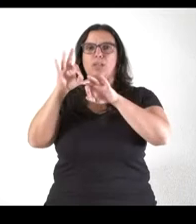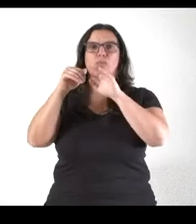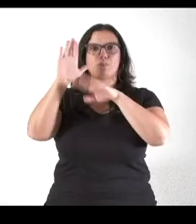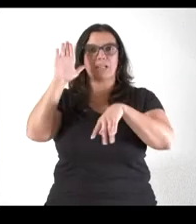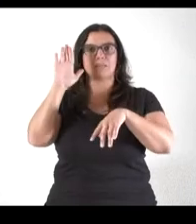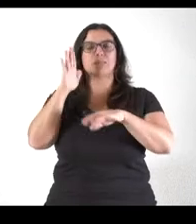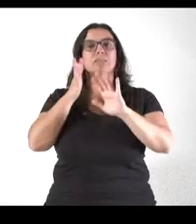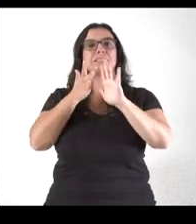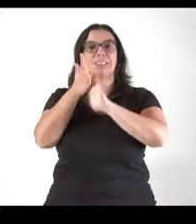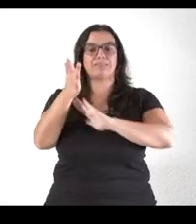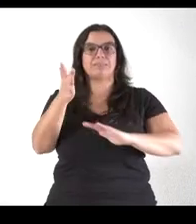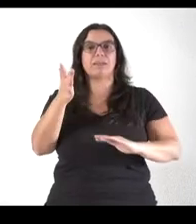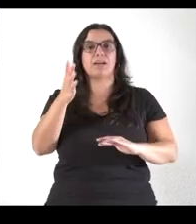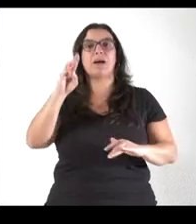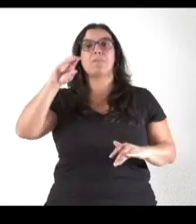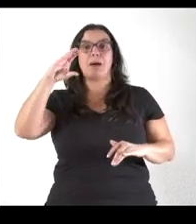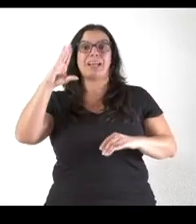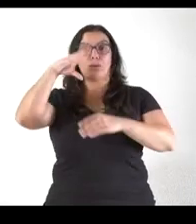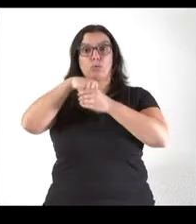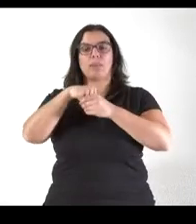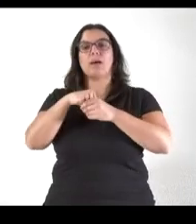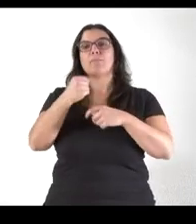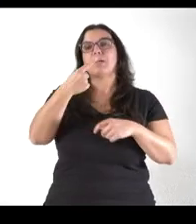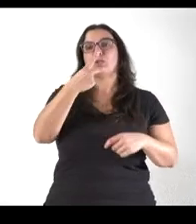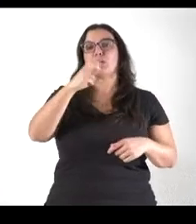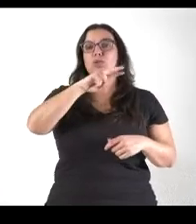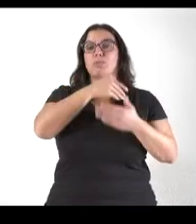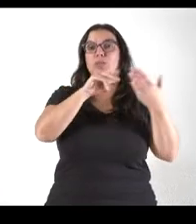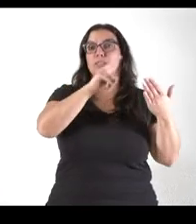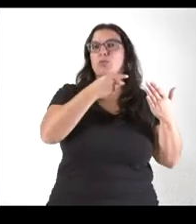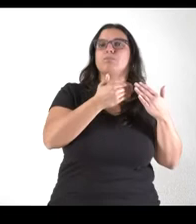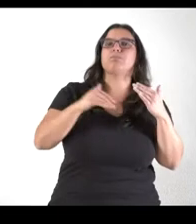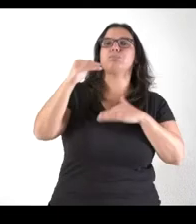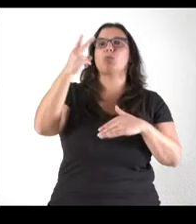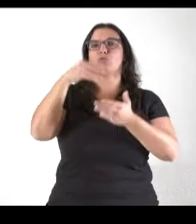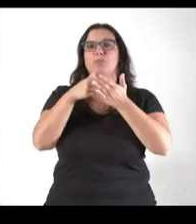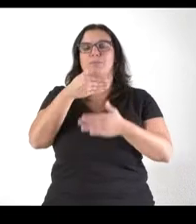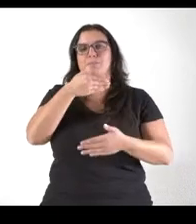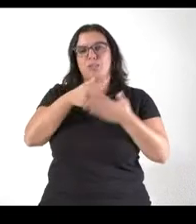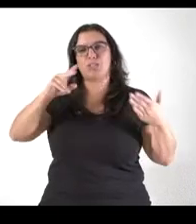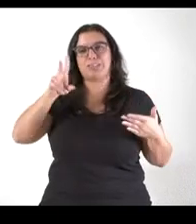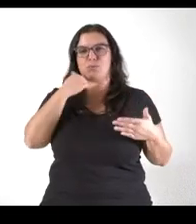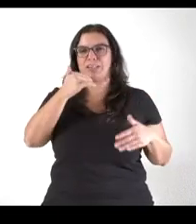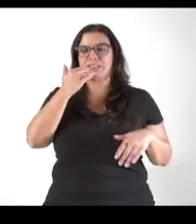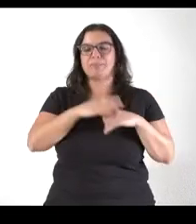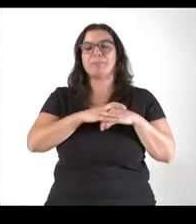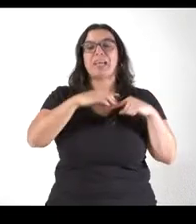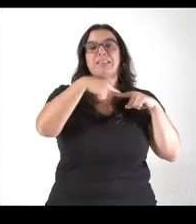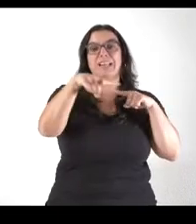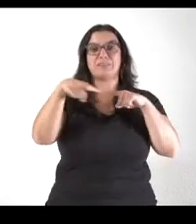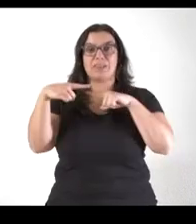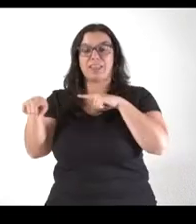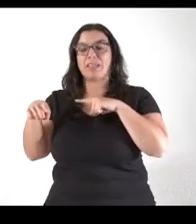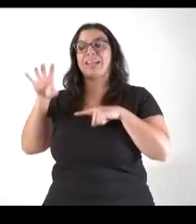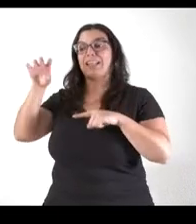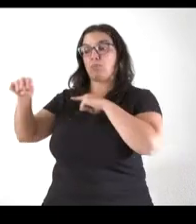pasaríamos incluida la pack de algo más de 1.200 millones de euros a casi 2.000 millones de euros las transferencias incluido transferencias del